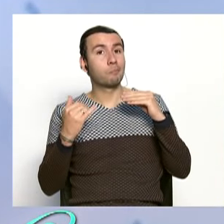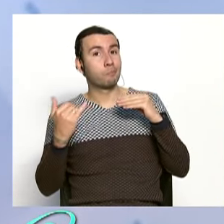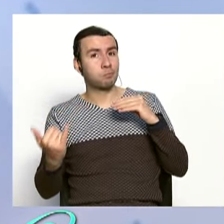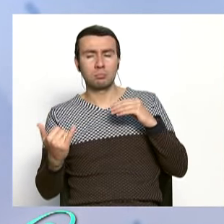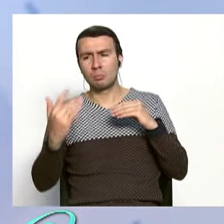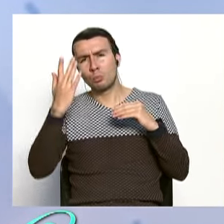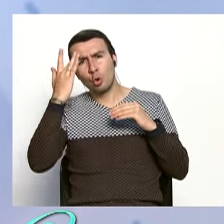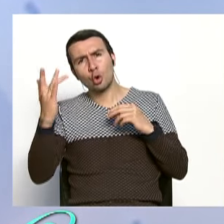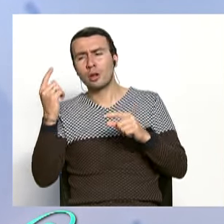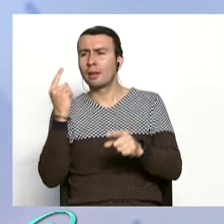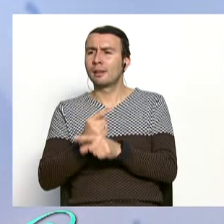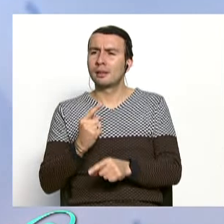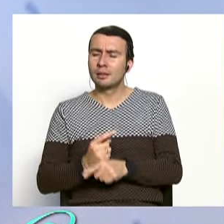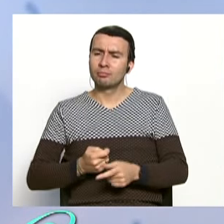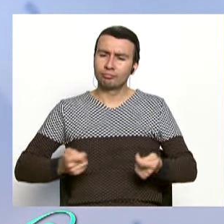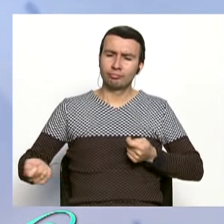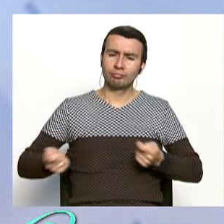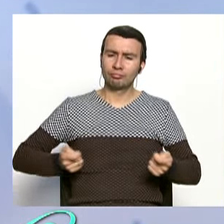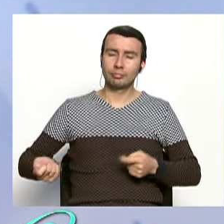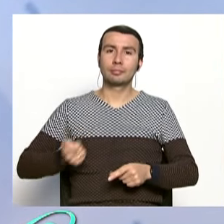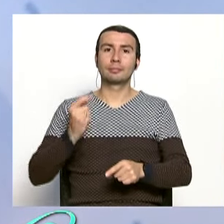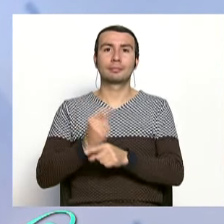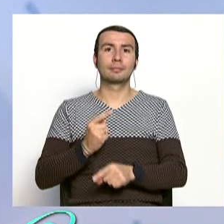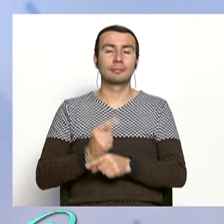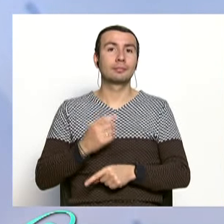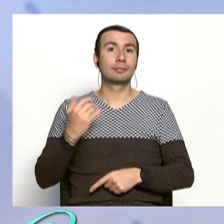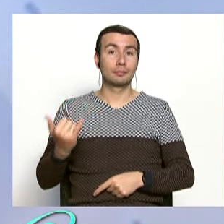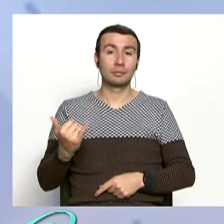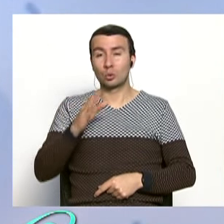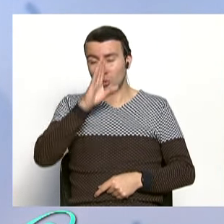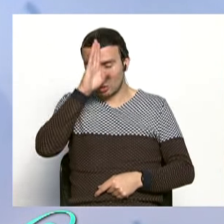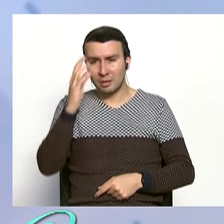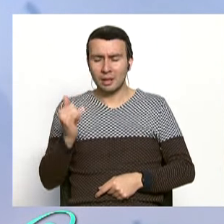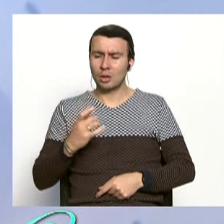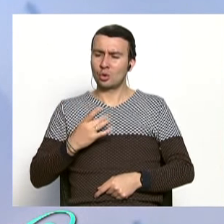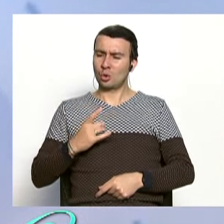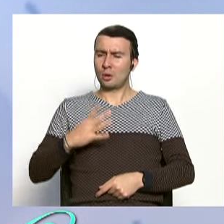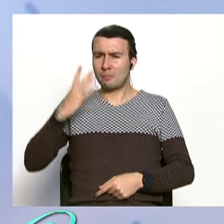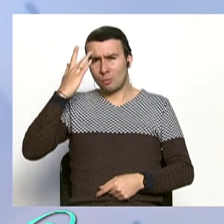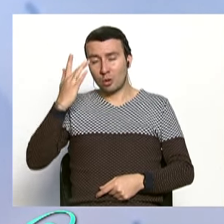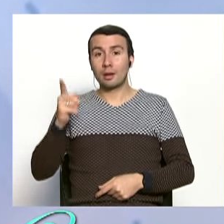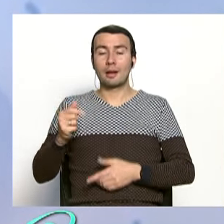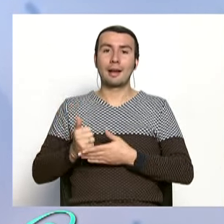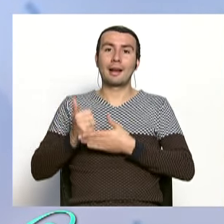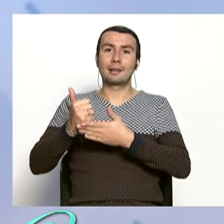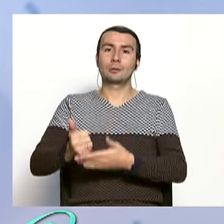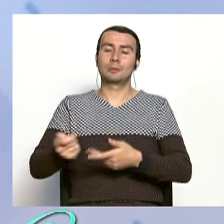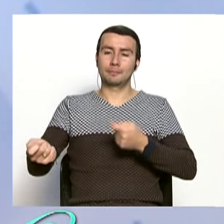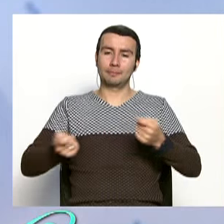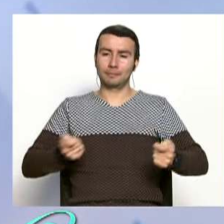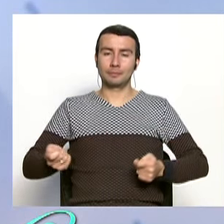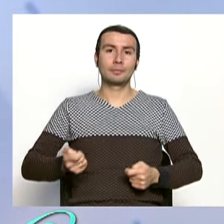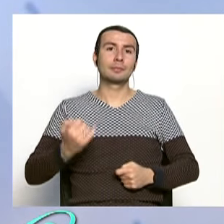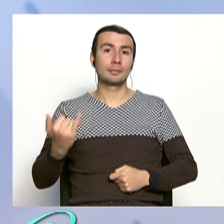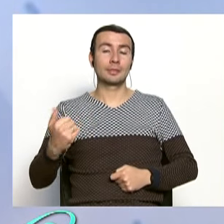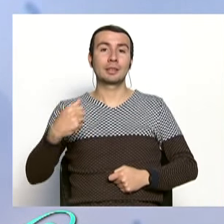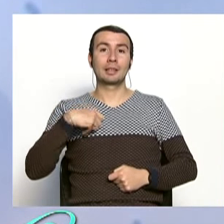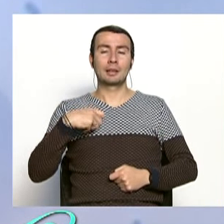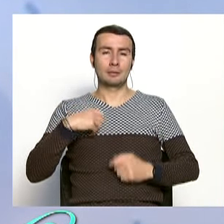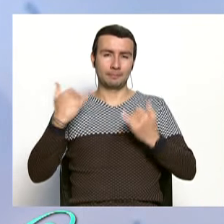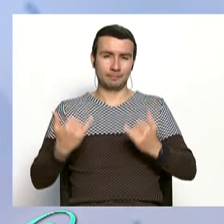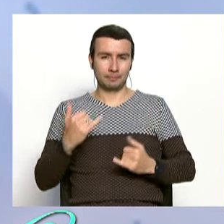causas de los diagnósticos frecuentes del dolor pélvico y de las ayudas terapéuticas que tenemos en la